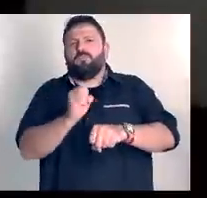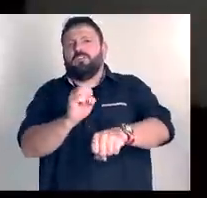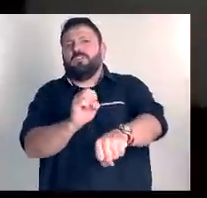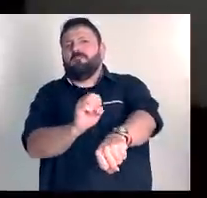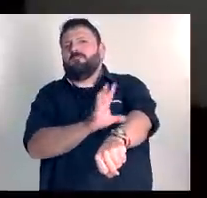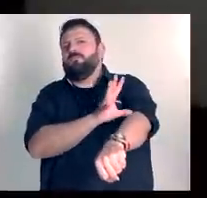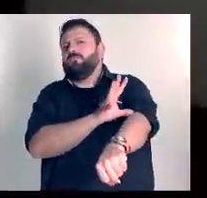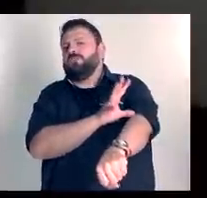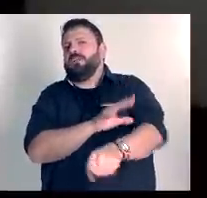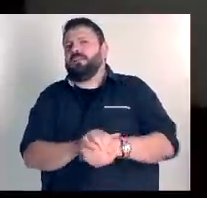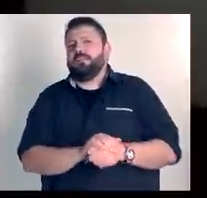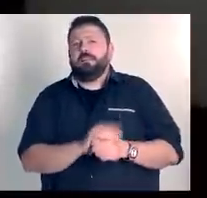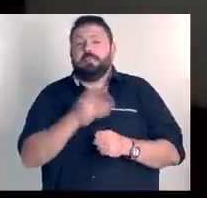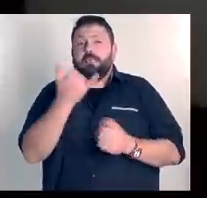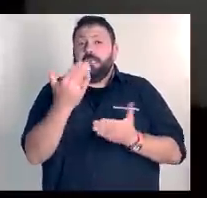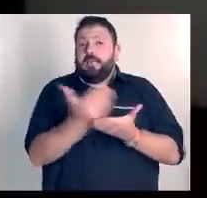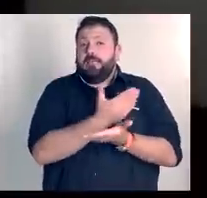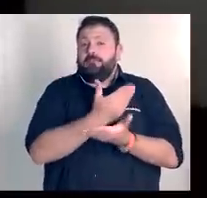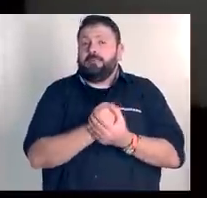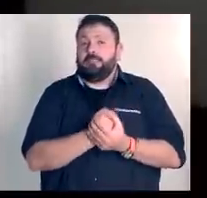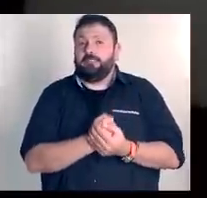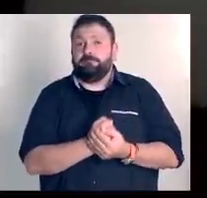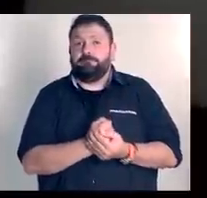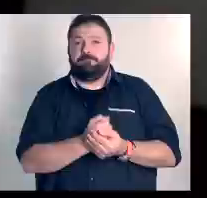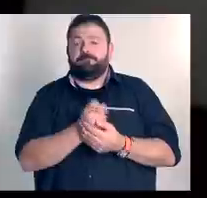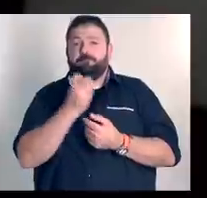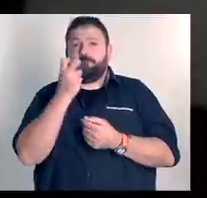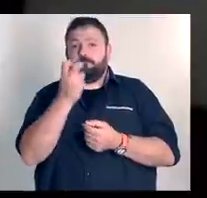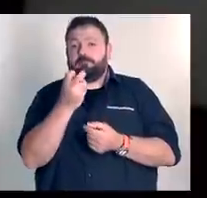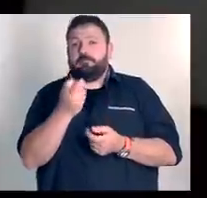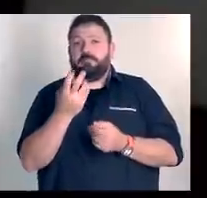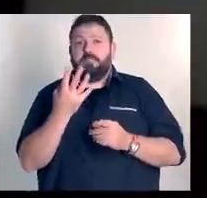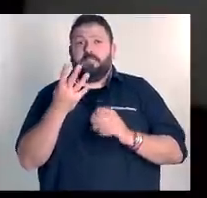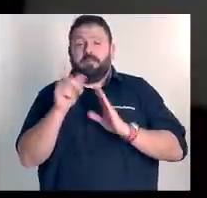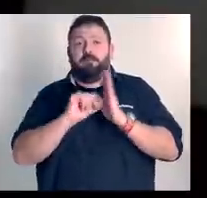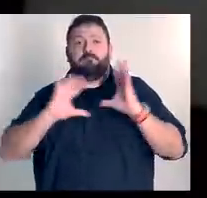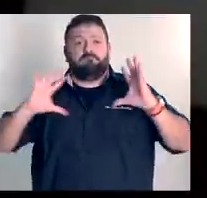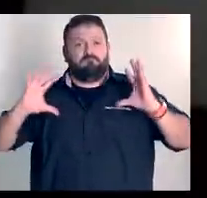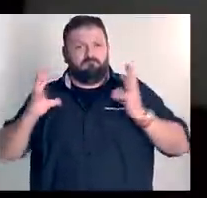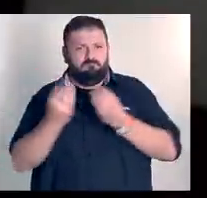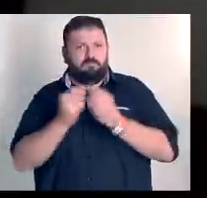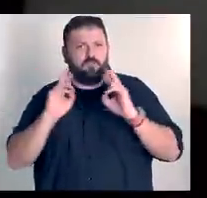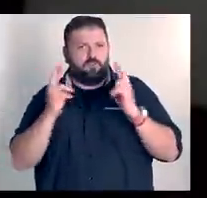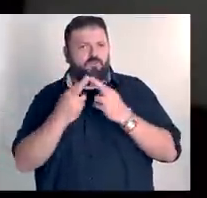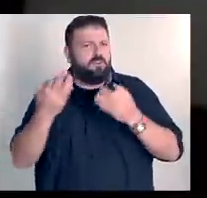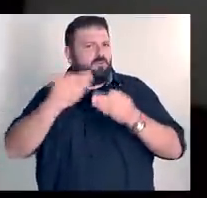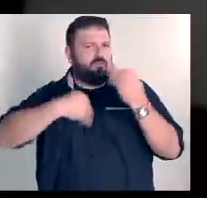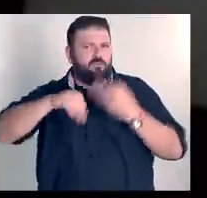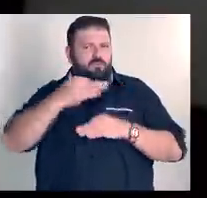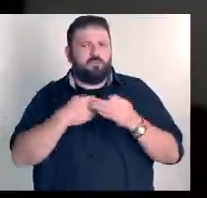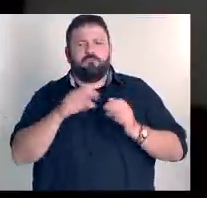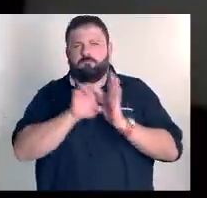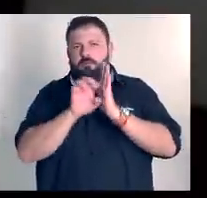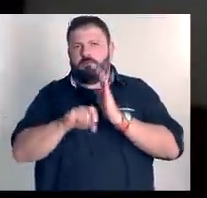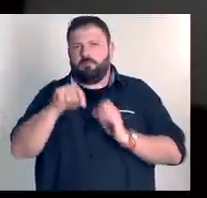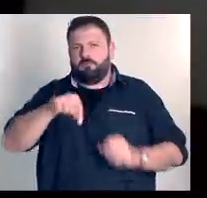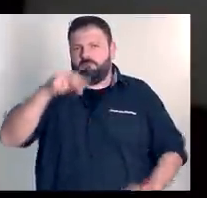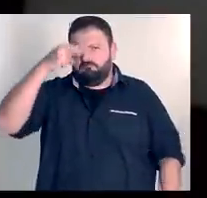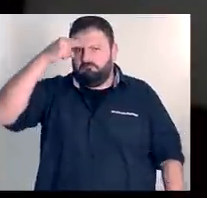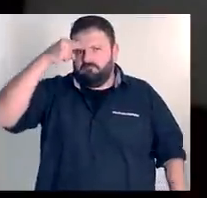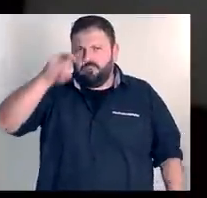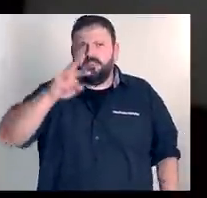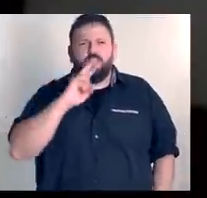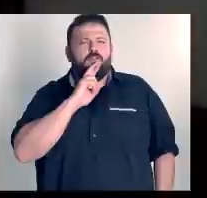Además, en ese cuatrimestre, donde nos vamos a reunir en el rally, por ejemplo, en México, los